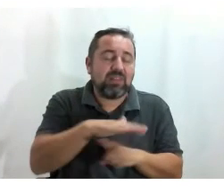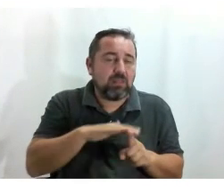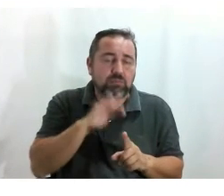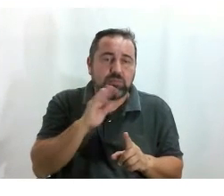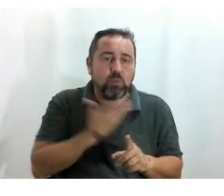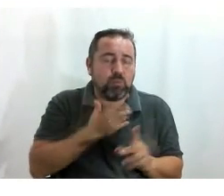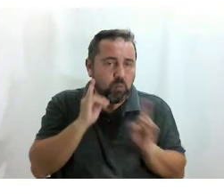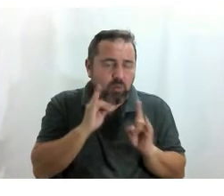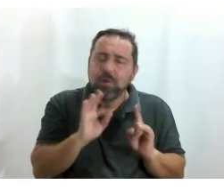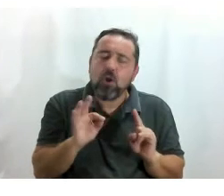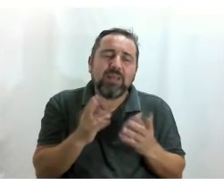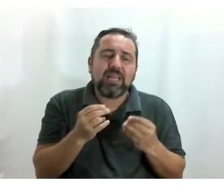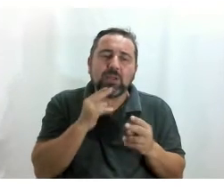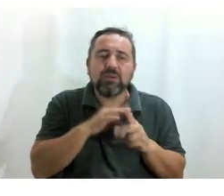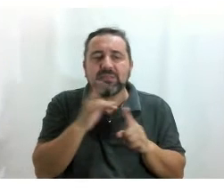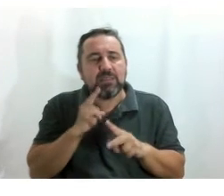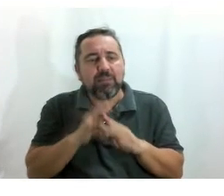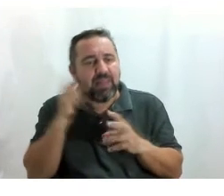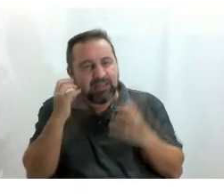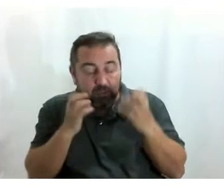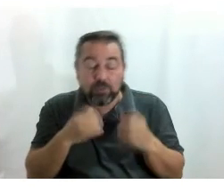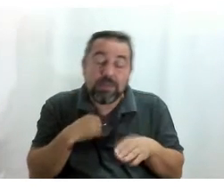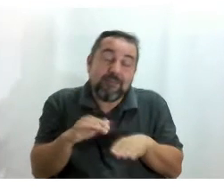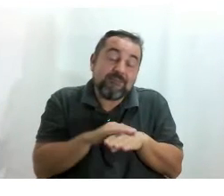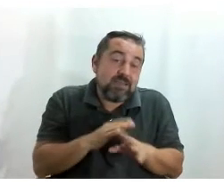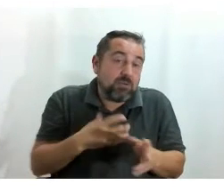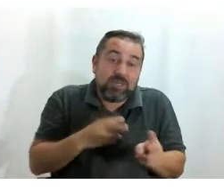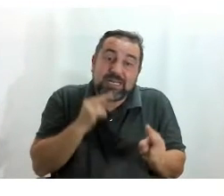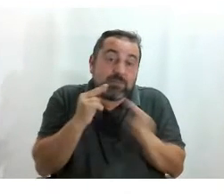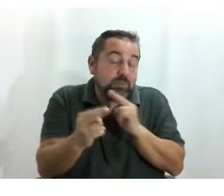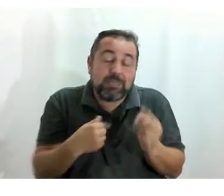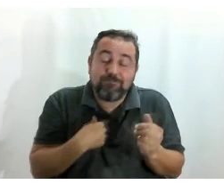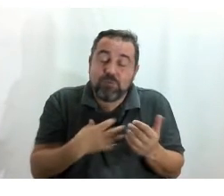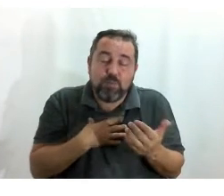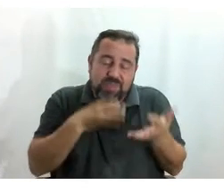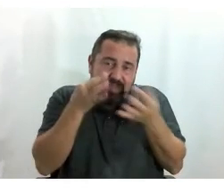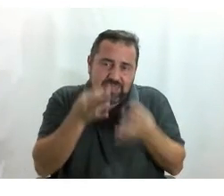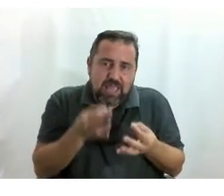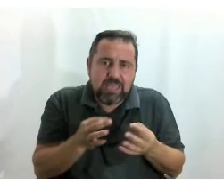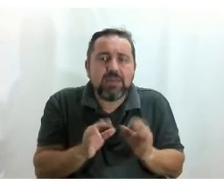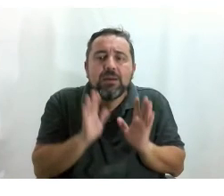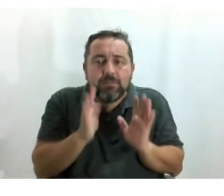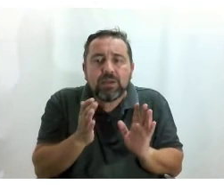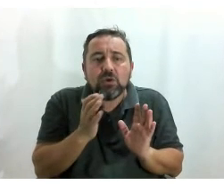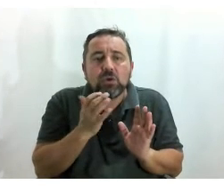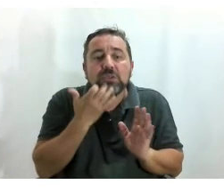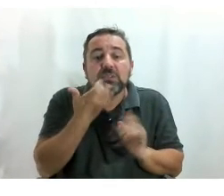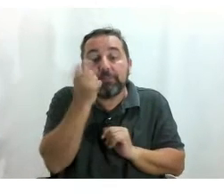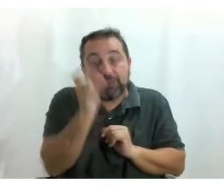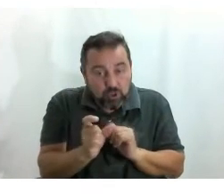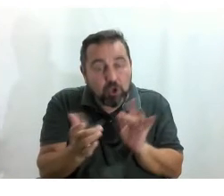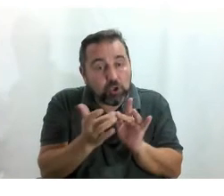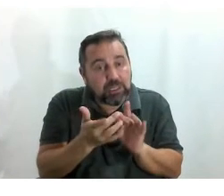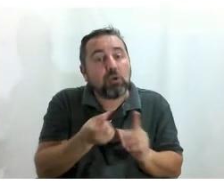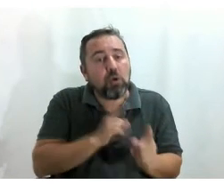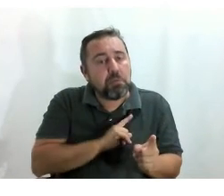tóxicos, pero no tanto en la parte de tinnitus. Ya lo siento mucho no poder responder con detalle, pero vamos, si la persona contacta